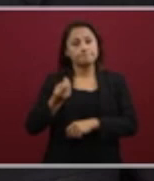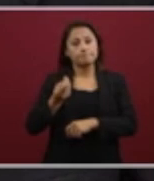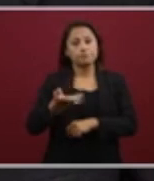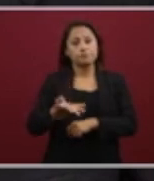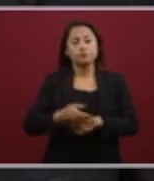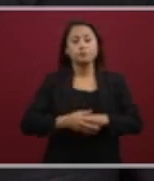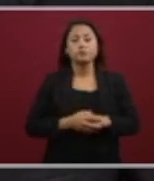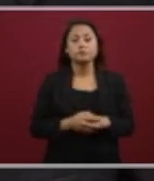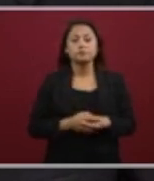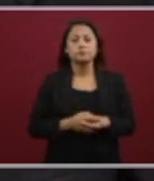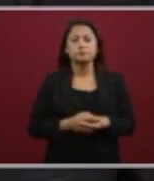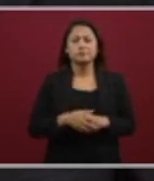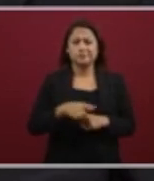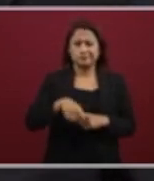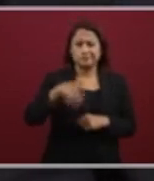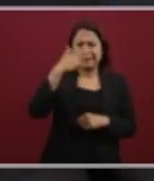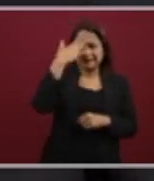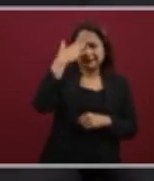¿Saben por qué